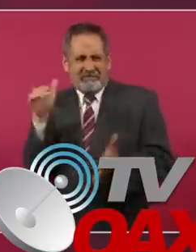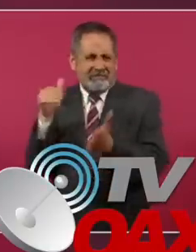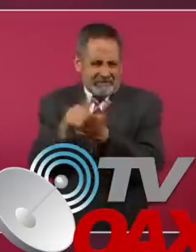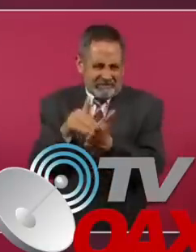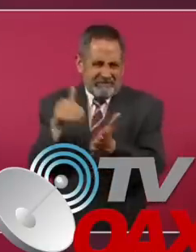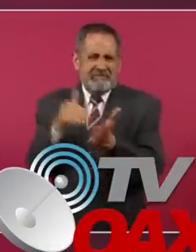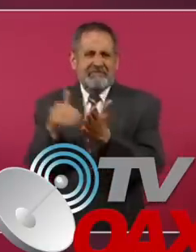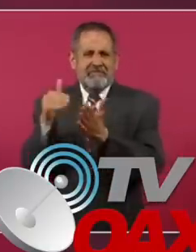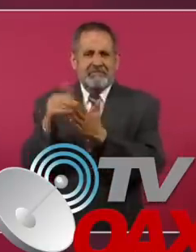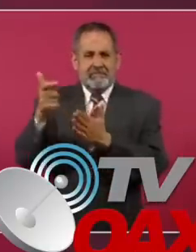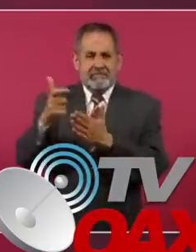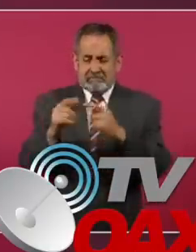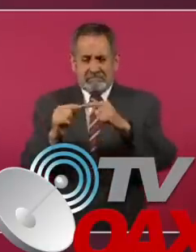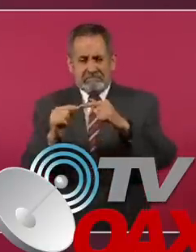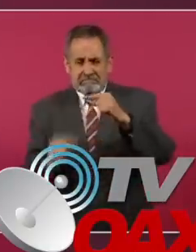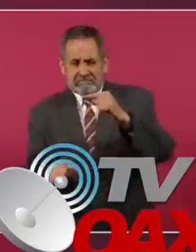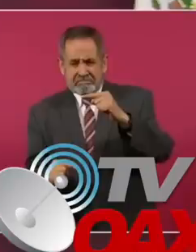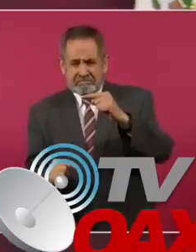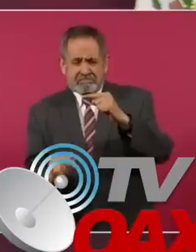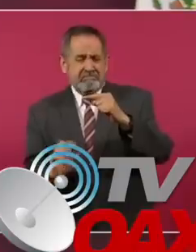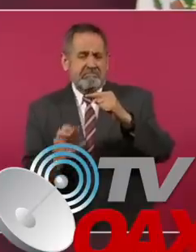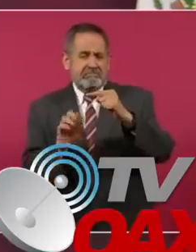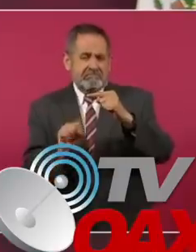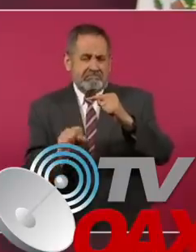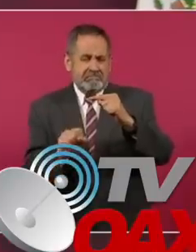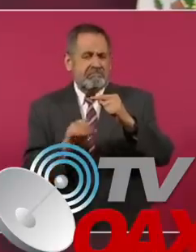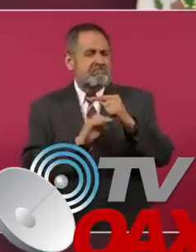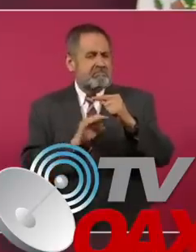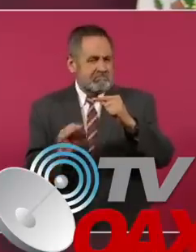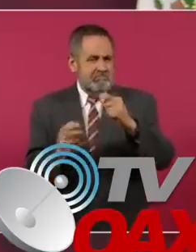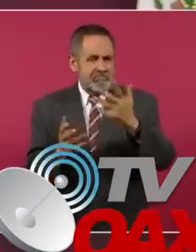900,000 millones de pesos. Tenemos todavía.